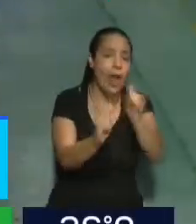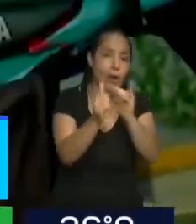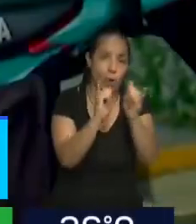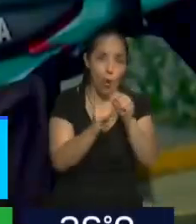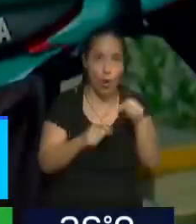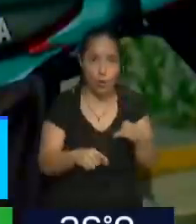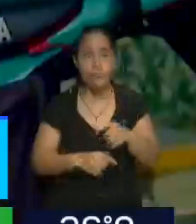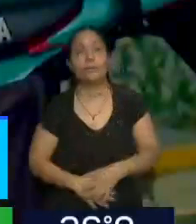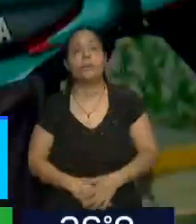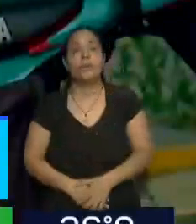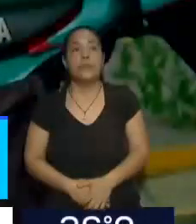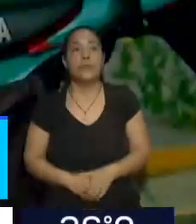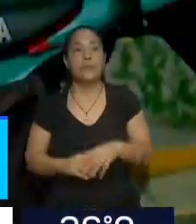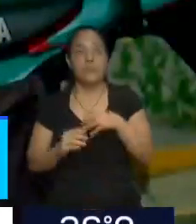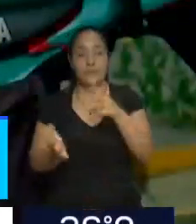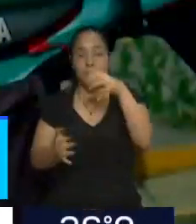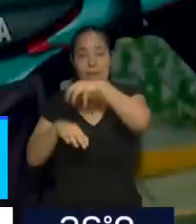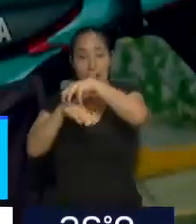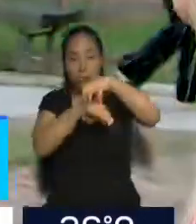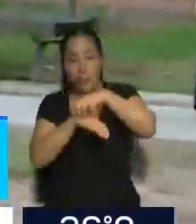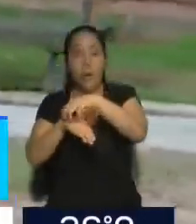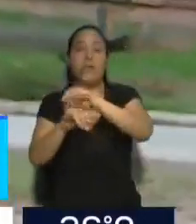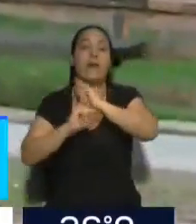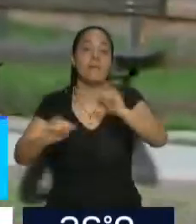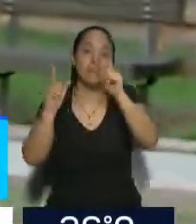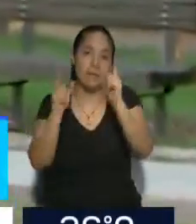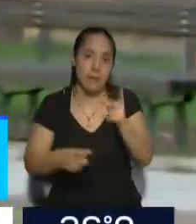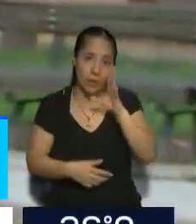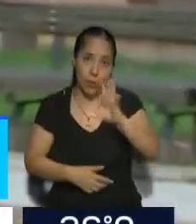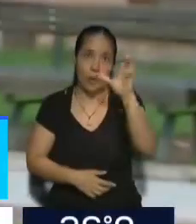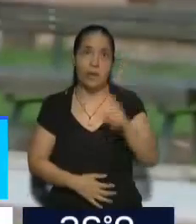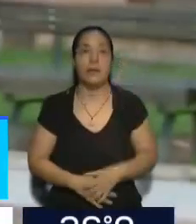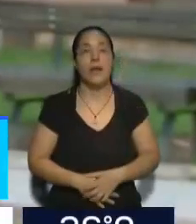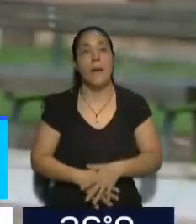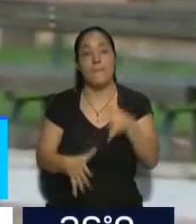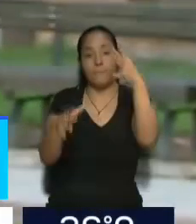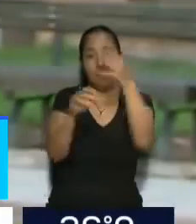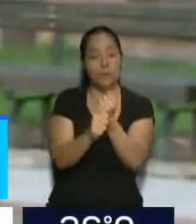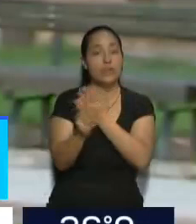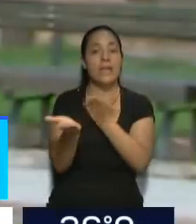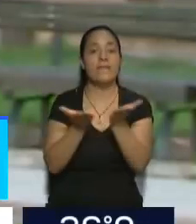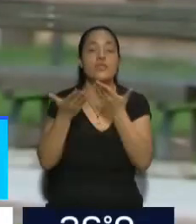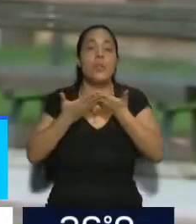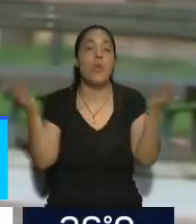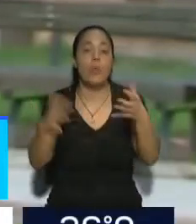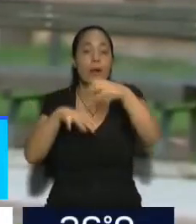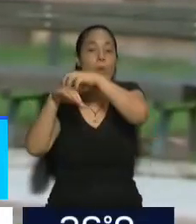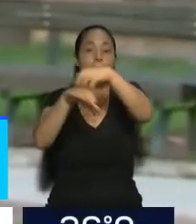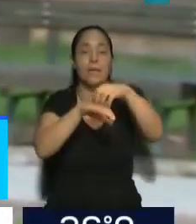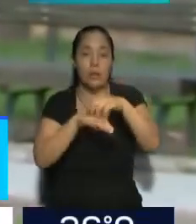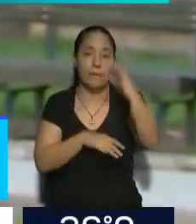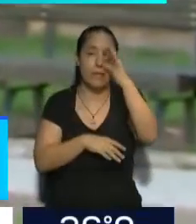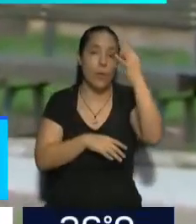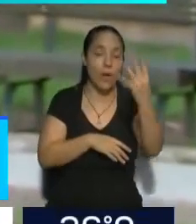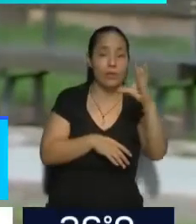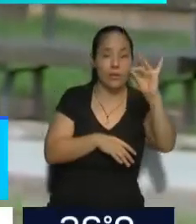generan las reuniones desde transporte, recuerda. Las frecuencias del transporte público durante el 24 de